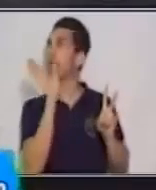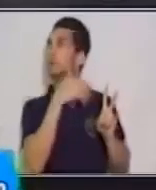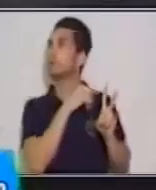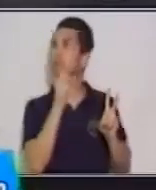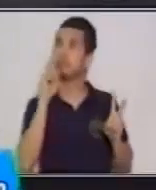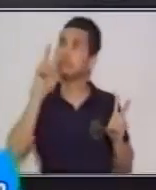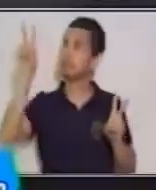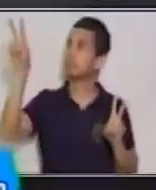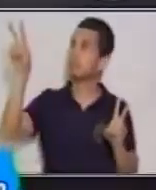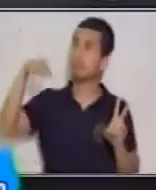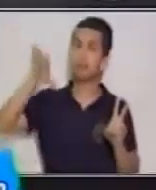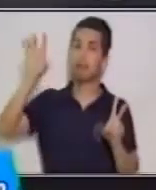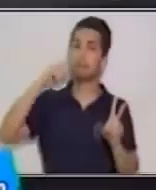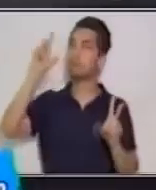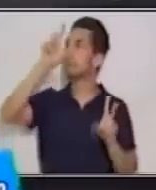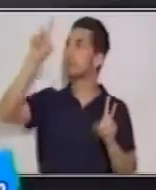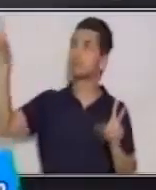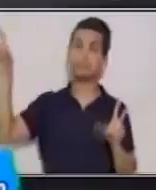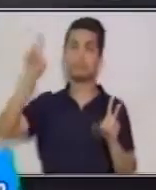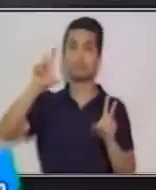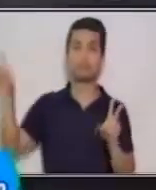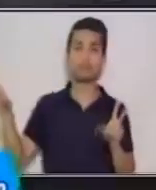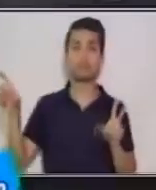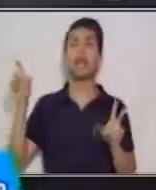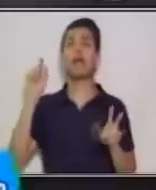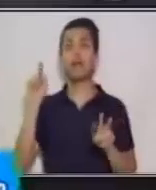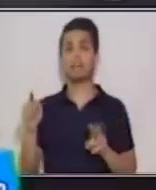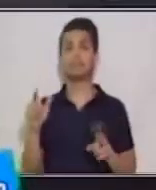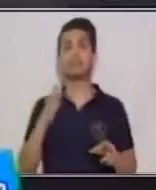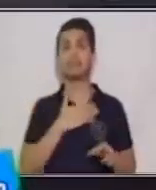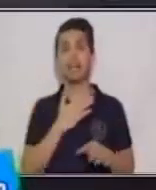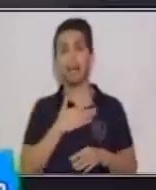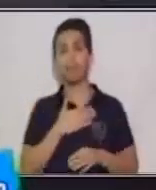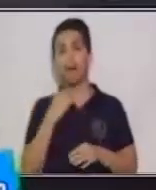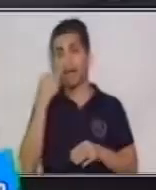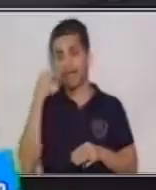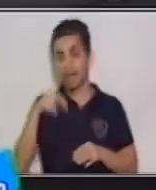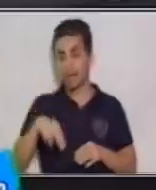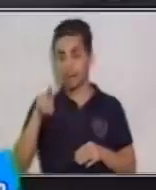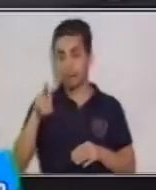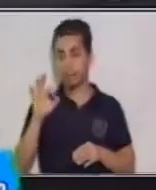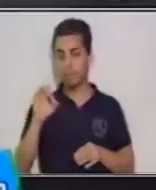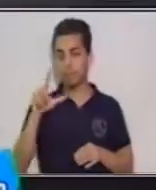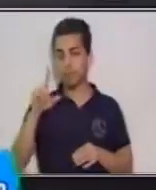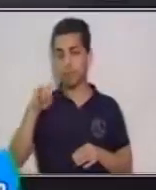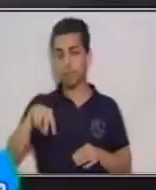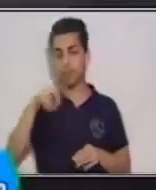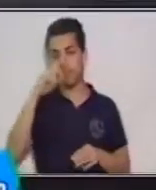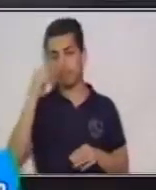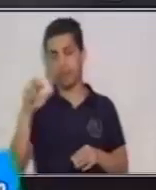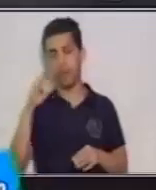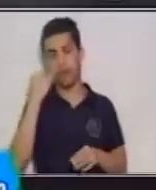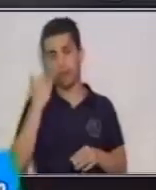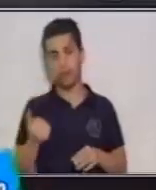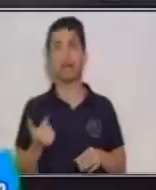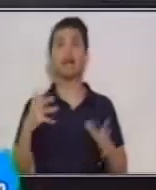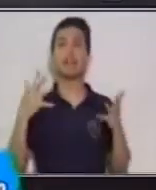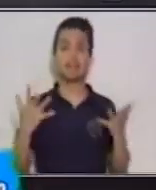otra información. Exacto. Esta es la lectura involuntaria. Cuando hacemos este tipo de